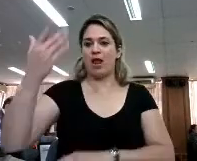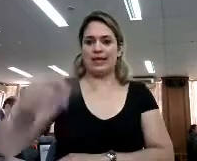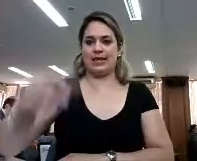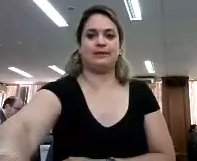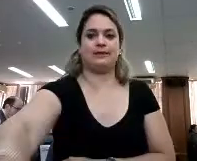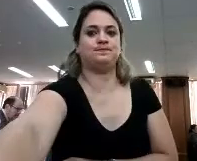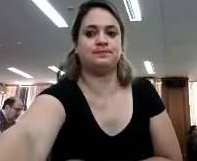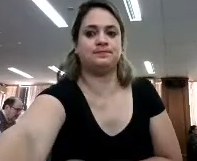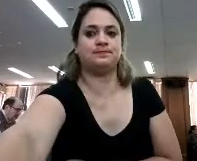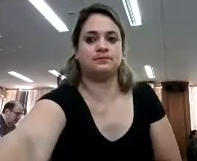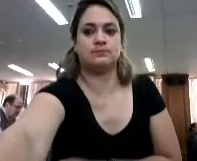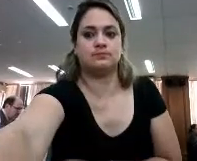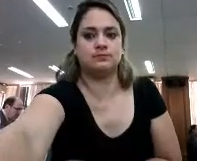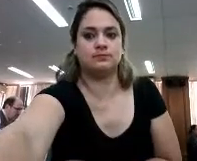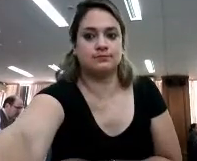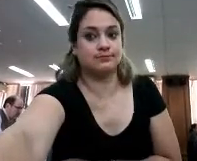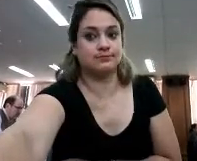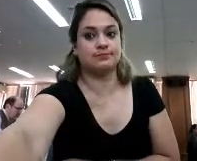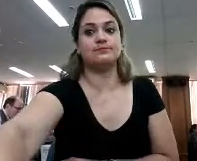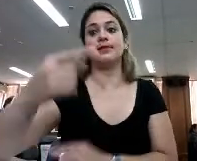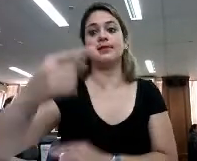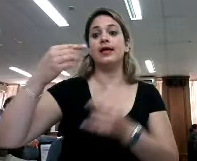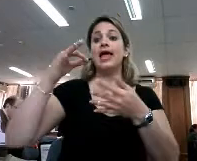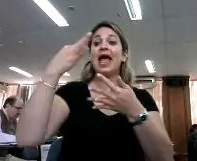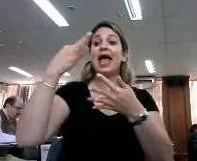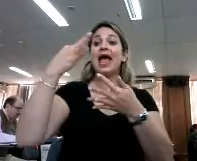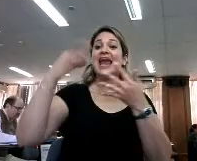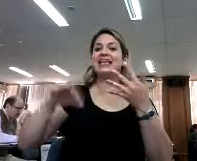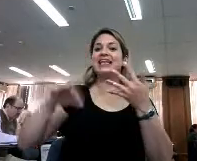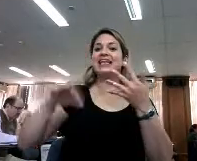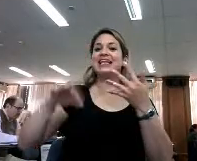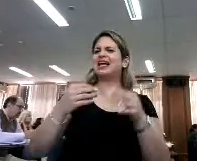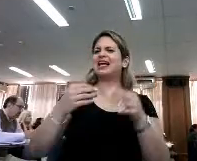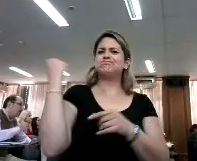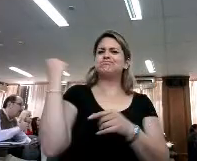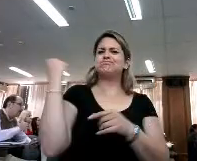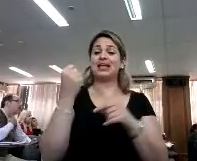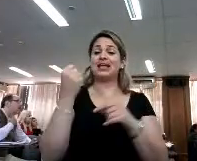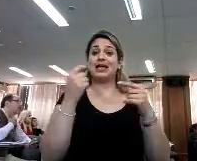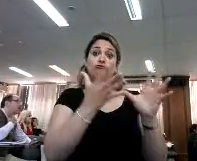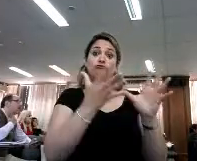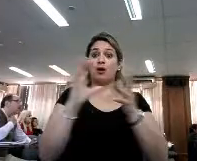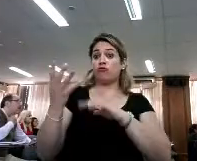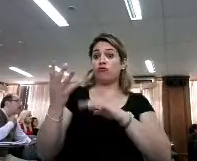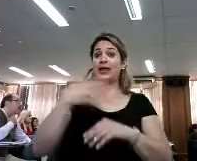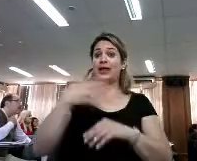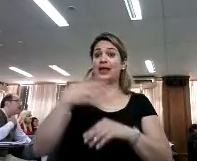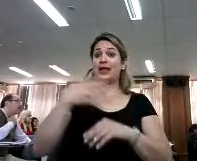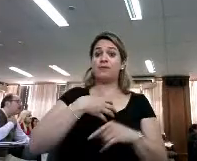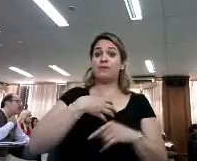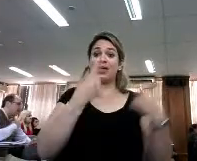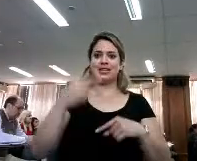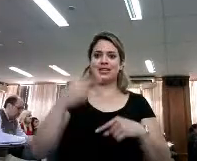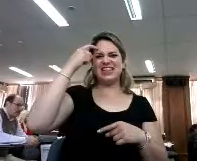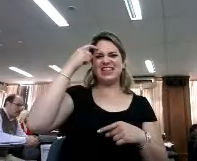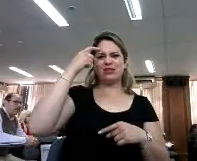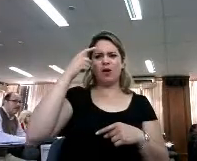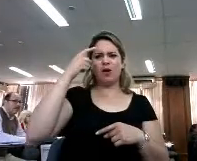hay una característica fundamental que diferencia ambos sistemas de propiedad. ¿Cómo es tu